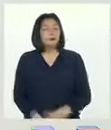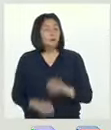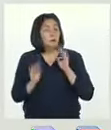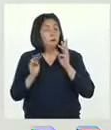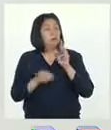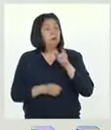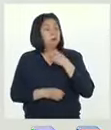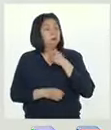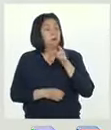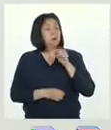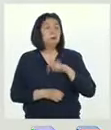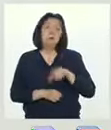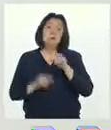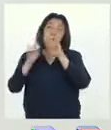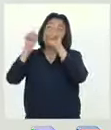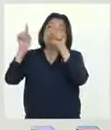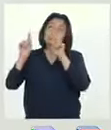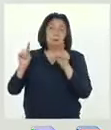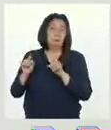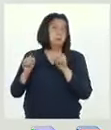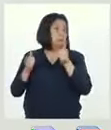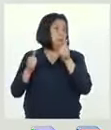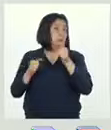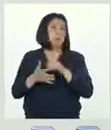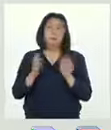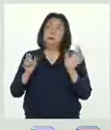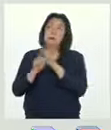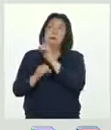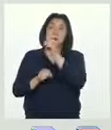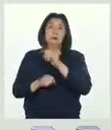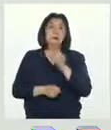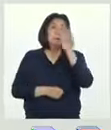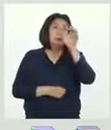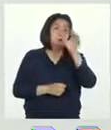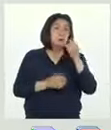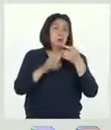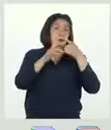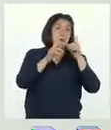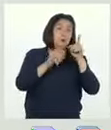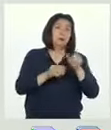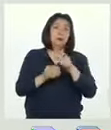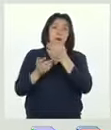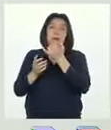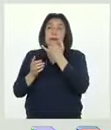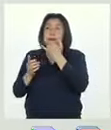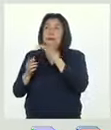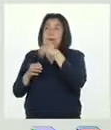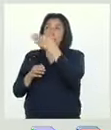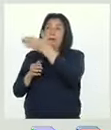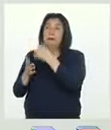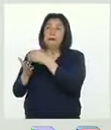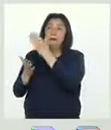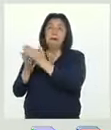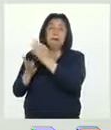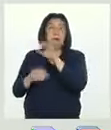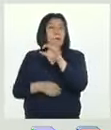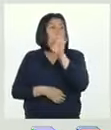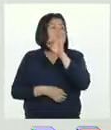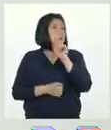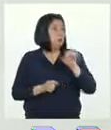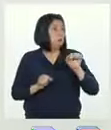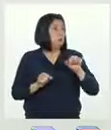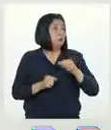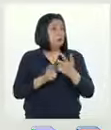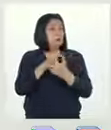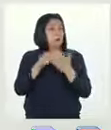¡Wow! Me gusta mucho este organizador. Está súper completo, con las causas y las consecuencias del problema que han identificado Facundo, Fabiana y Natalia en